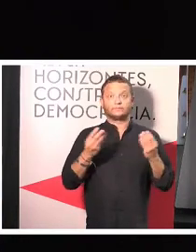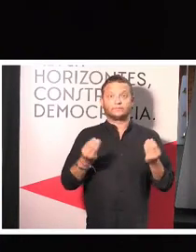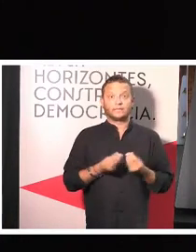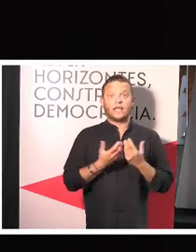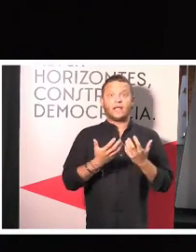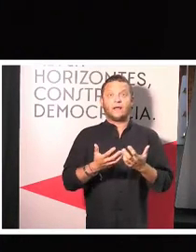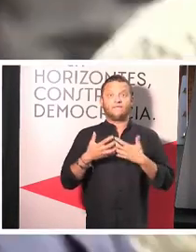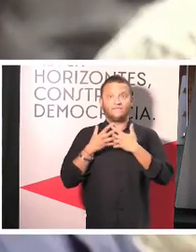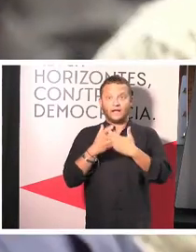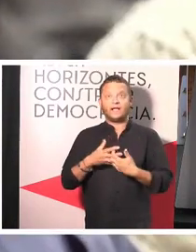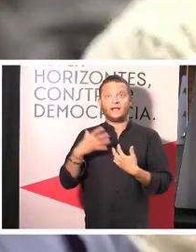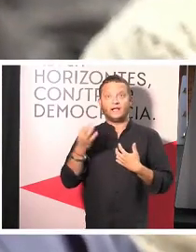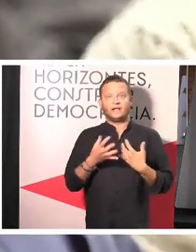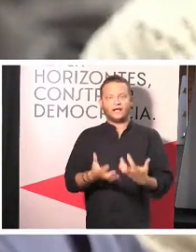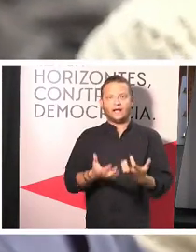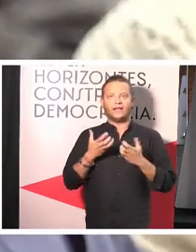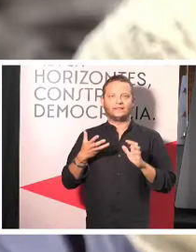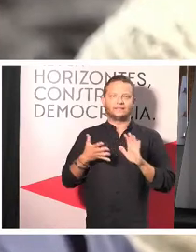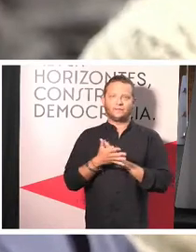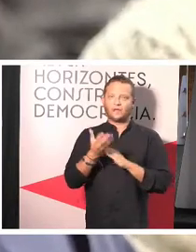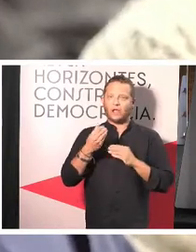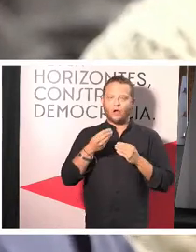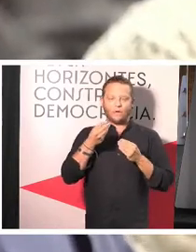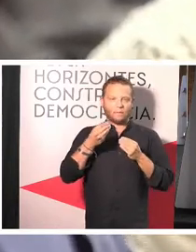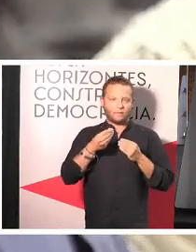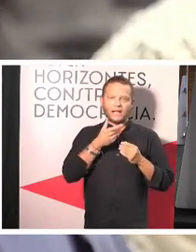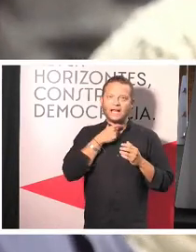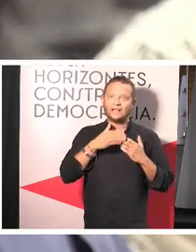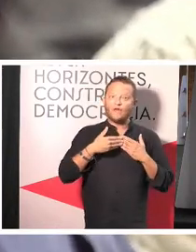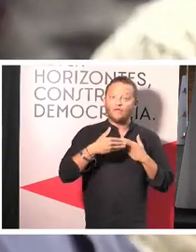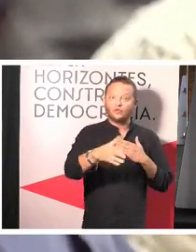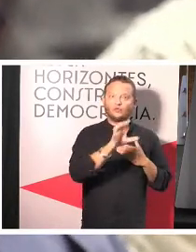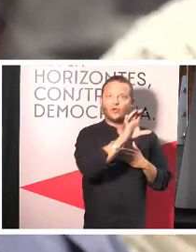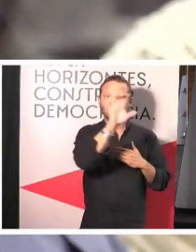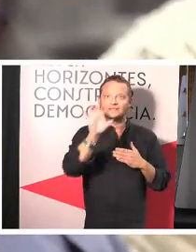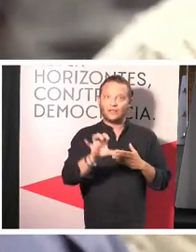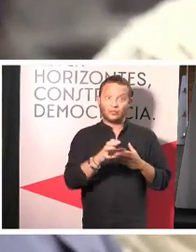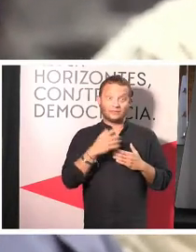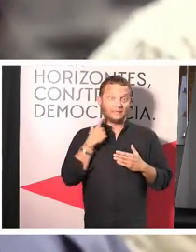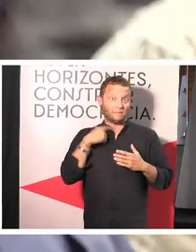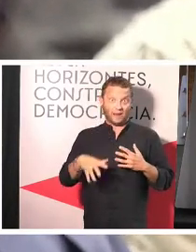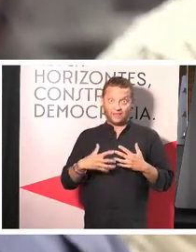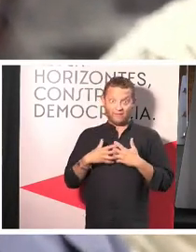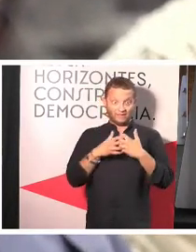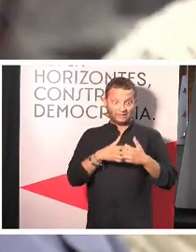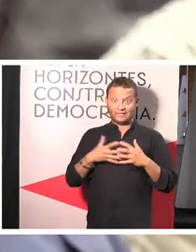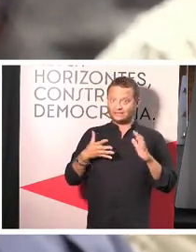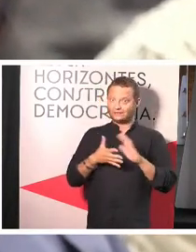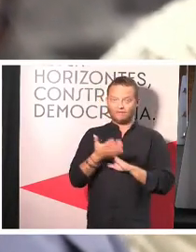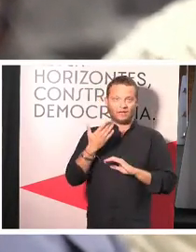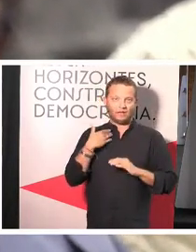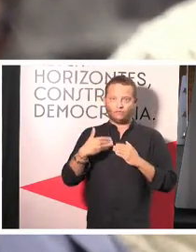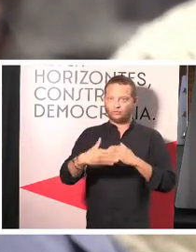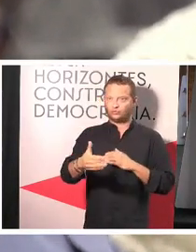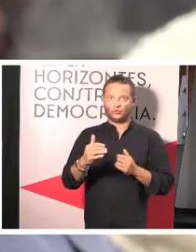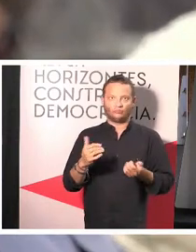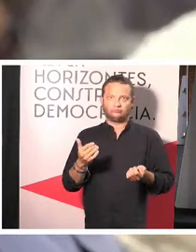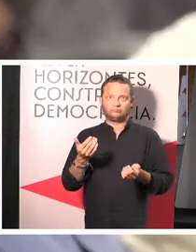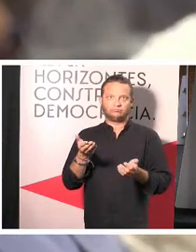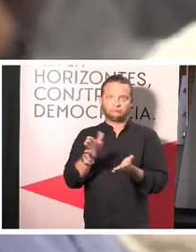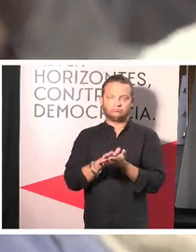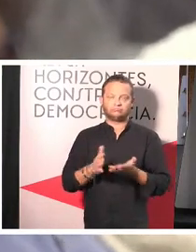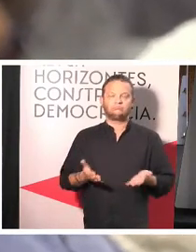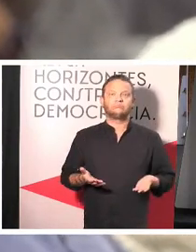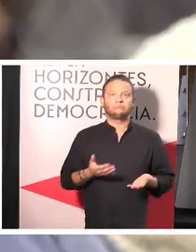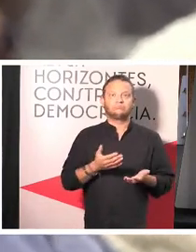ganar esta batalla es garantizar el futuro de estos estados y perderla es condenarnos. Por eso